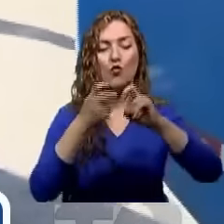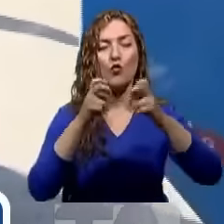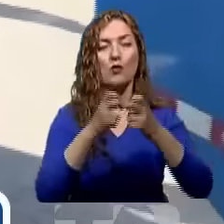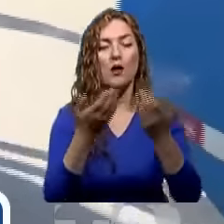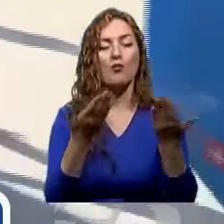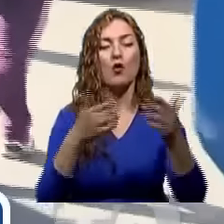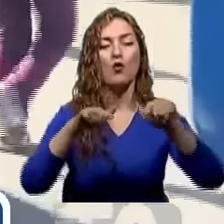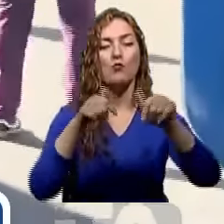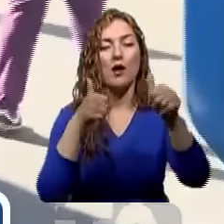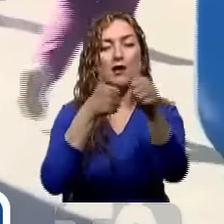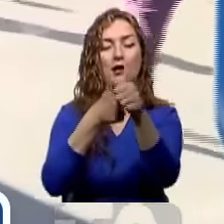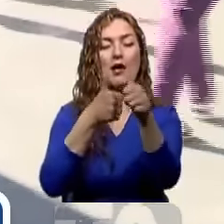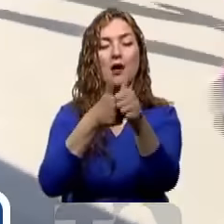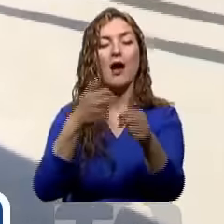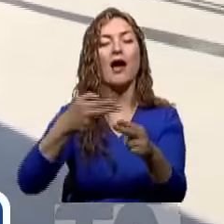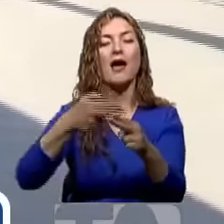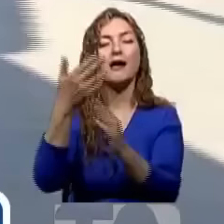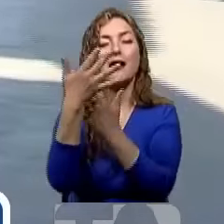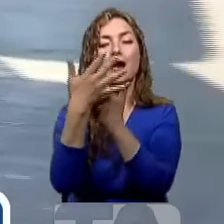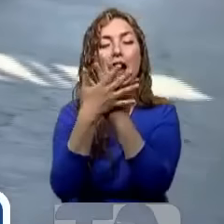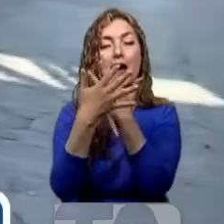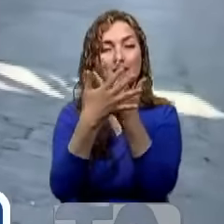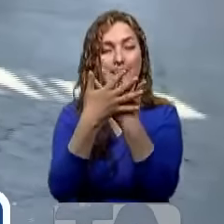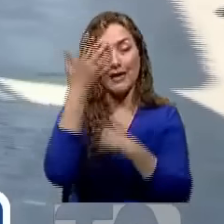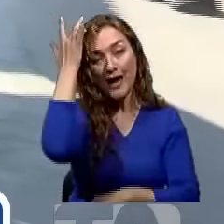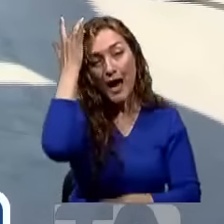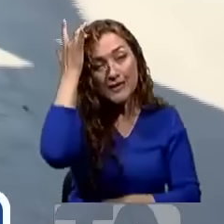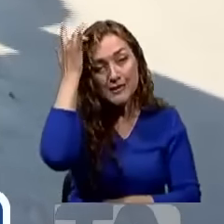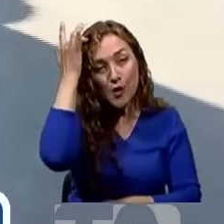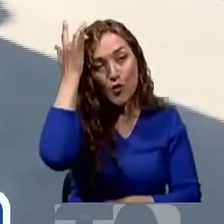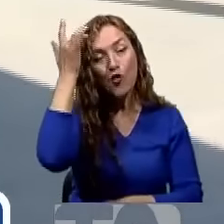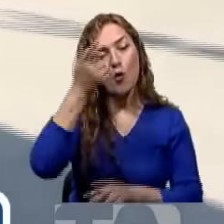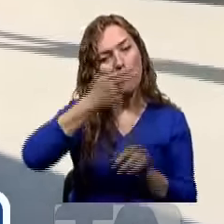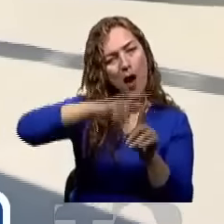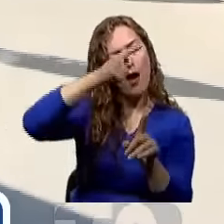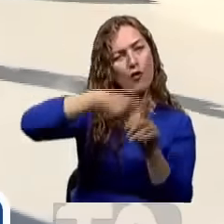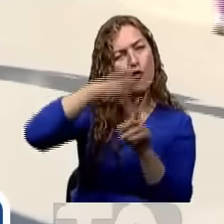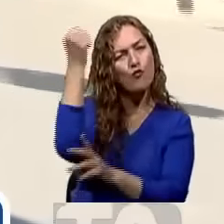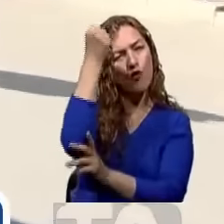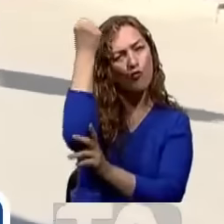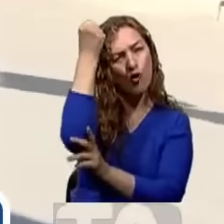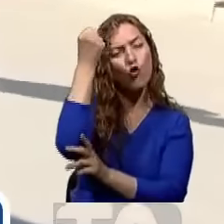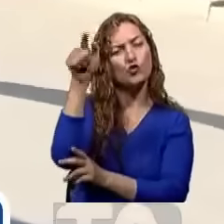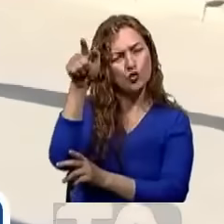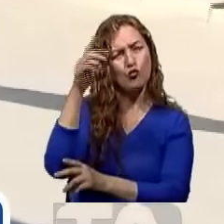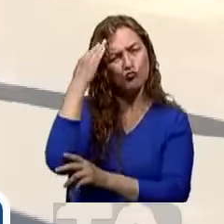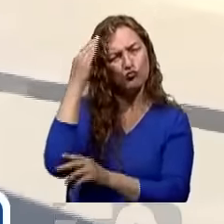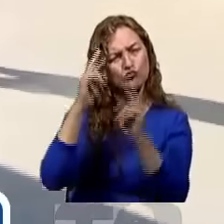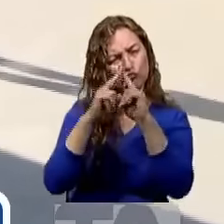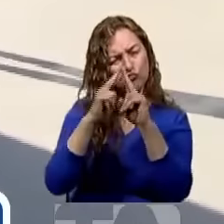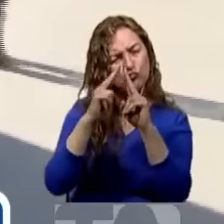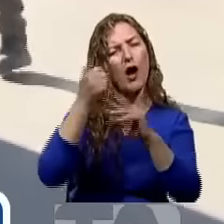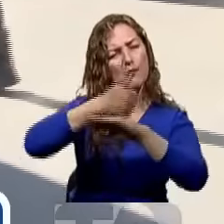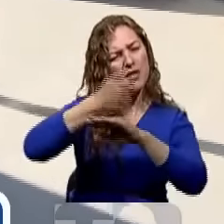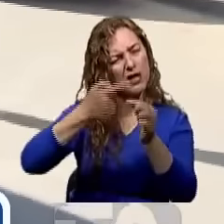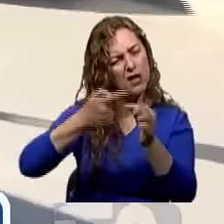encontramos aledaños al ex penal García Moreno, un mercado muy conocido y populoso de la capital del Ecuador. Tenemos